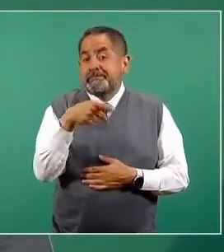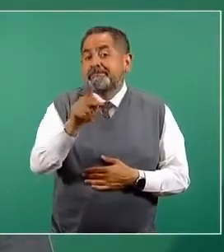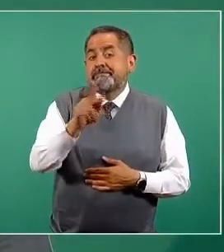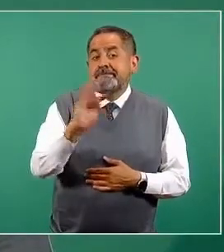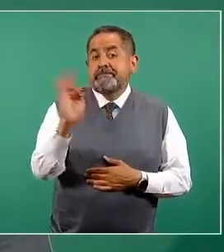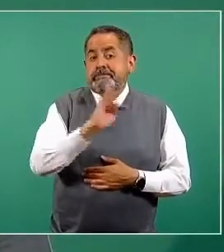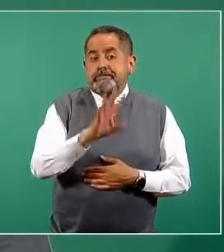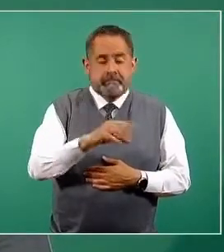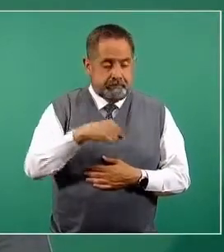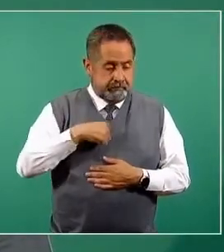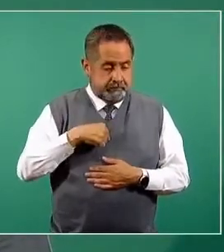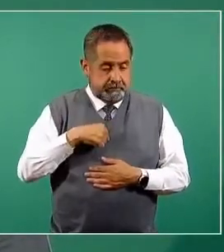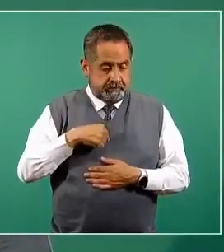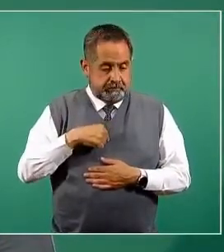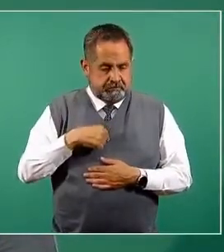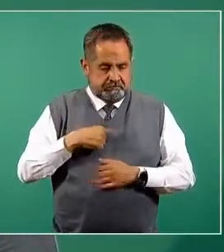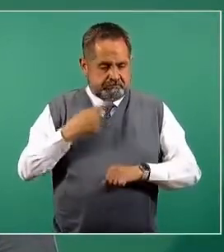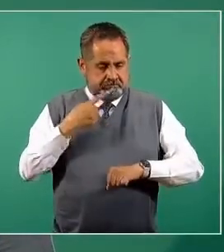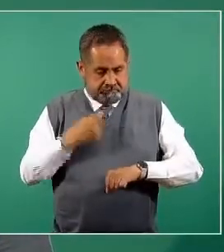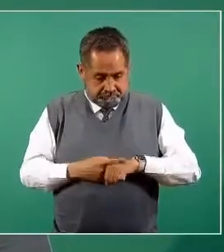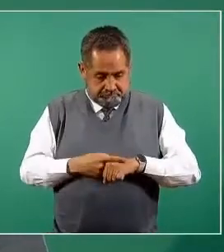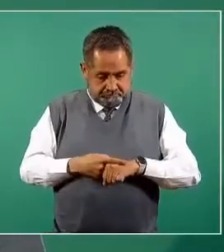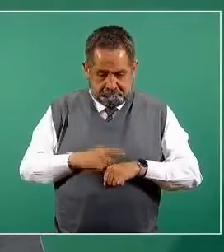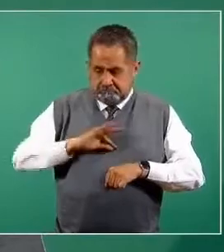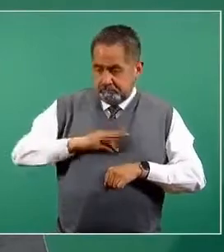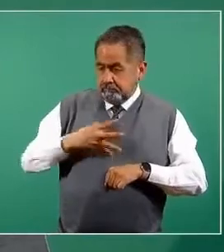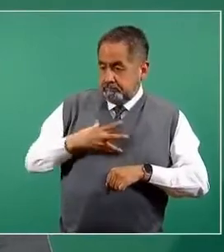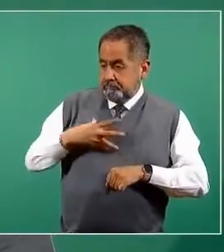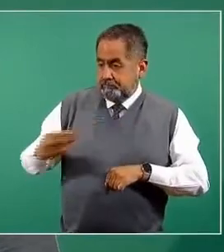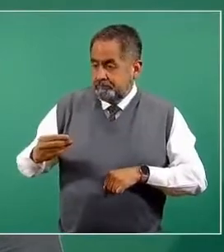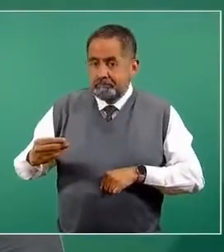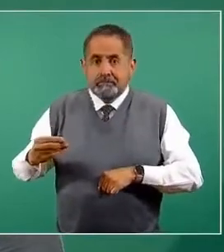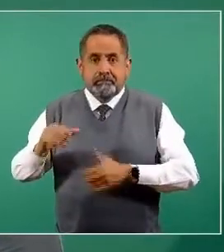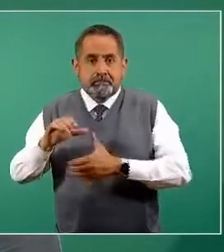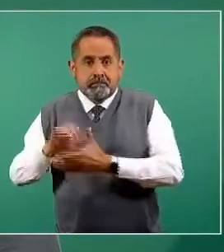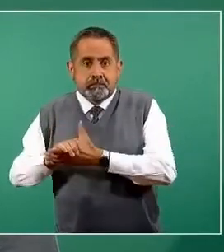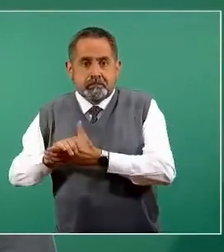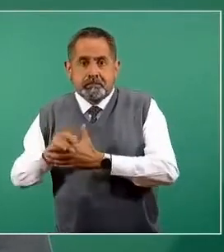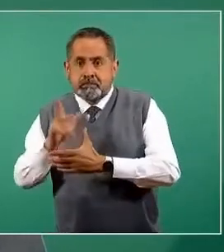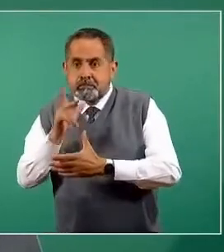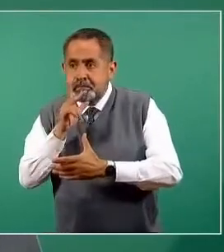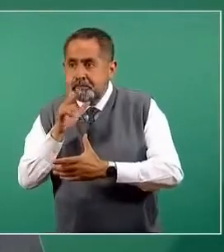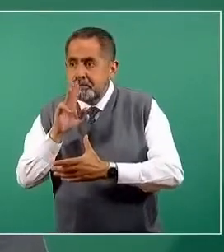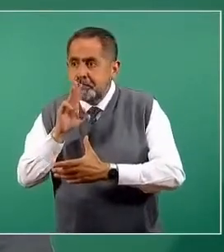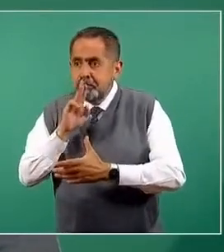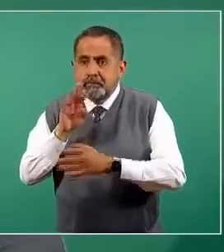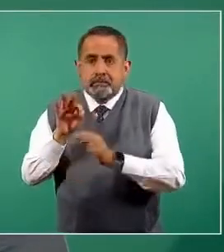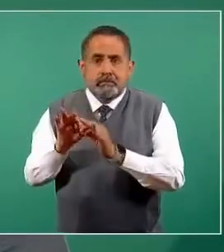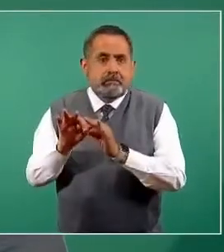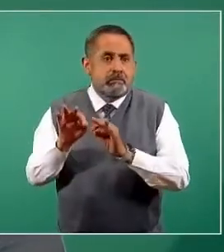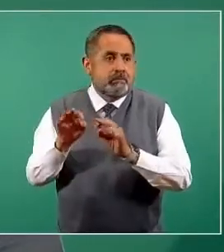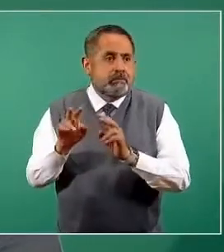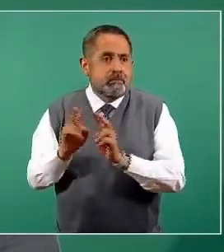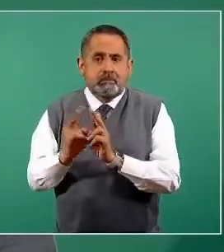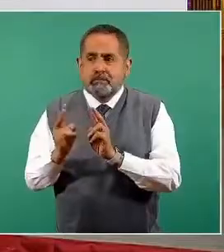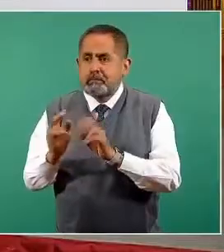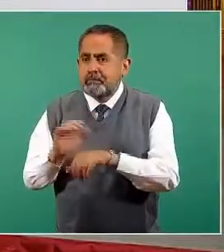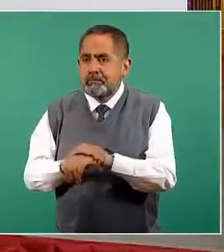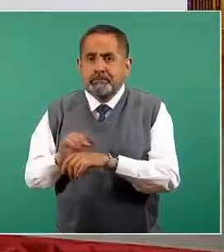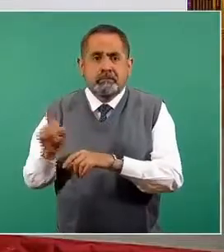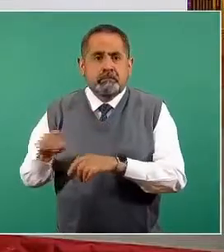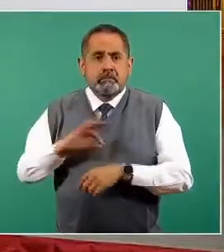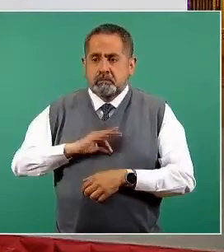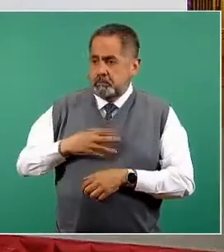sea para su esposo, para su esposa, para su mamá, para su papá, para sus tíos, tías, vecinos,